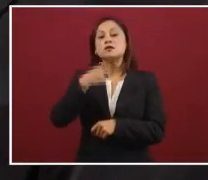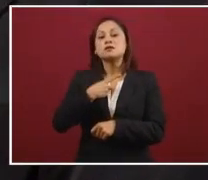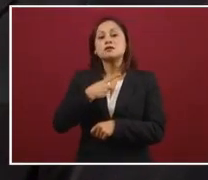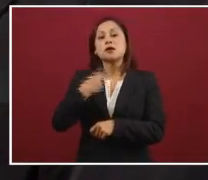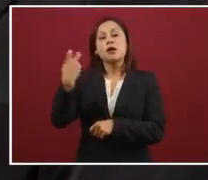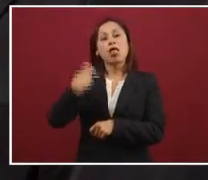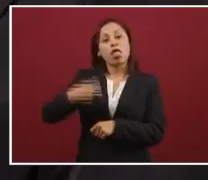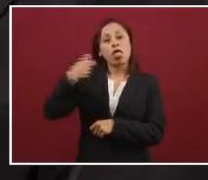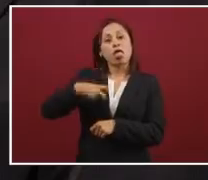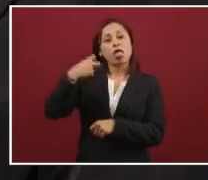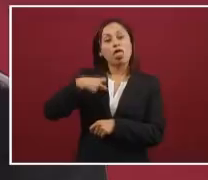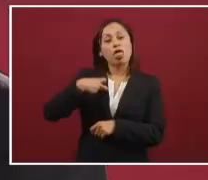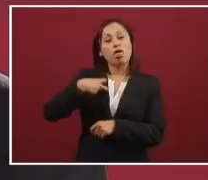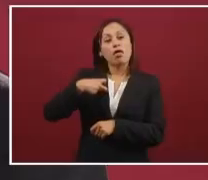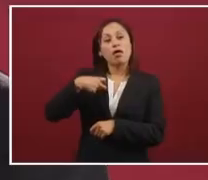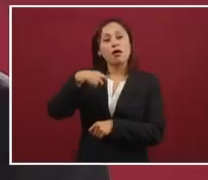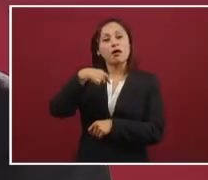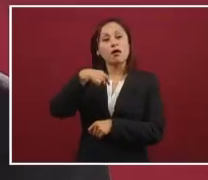que